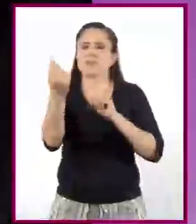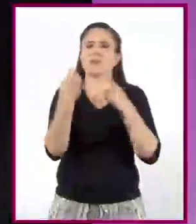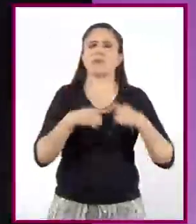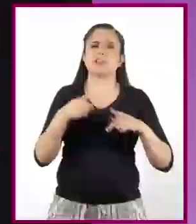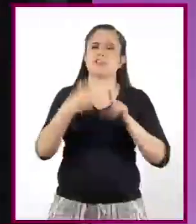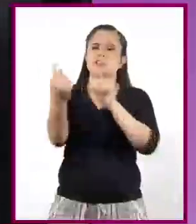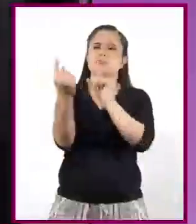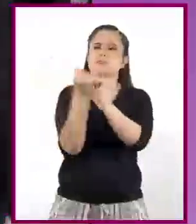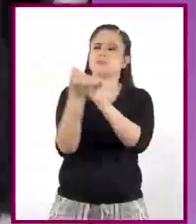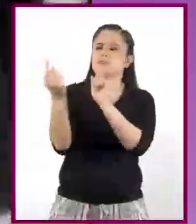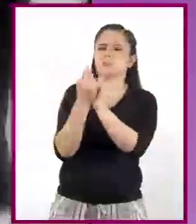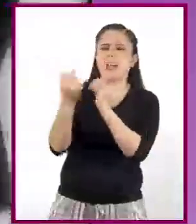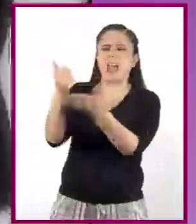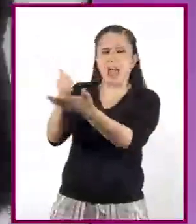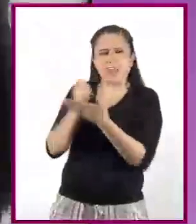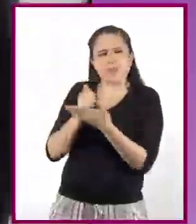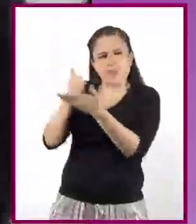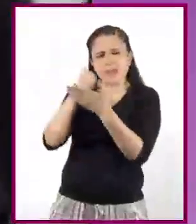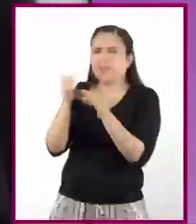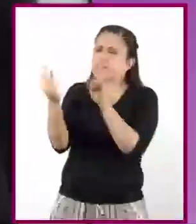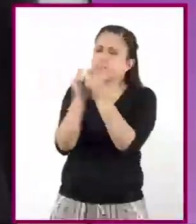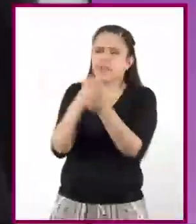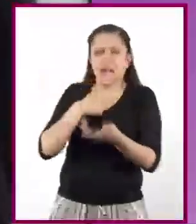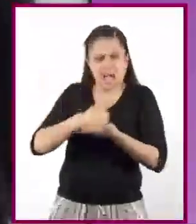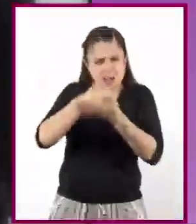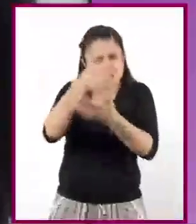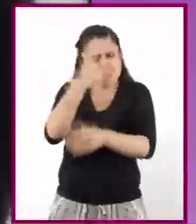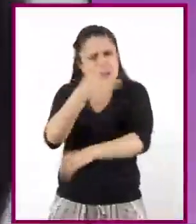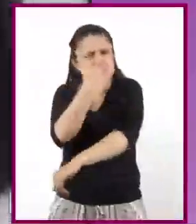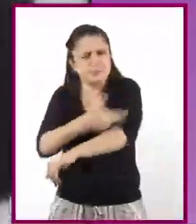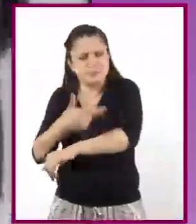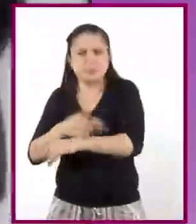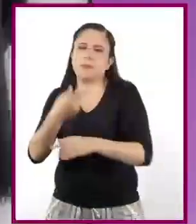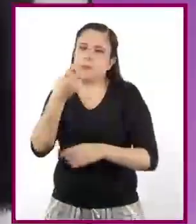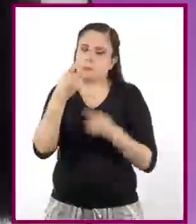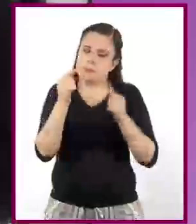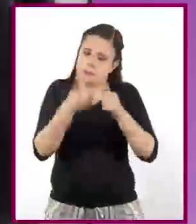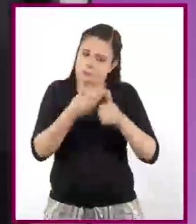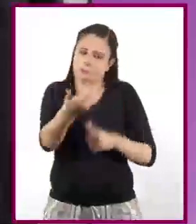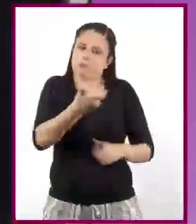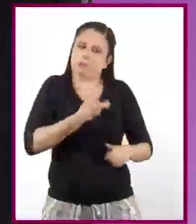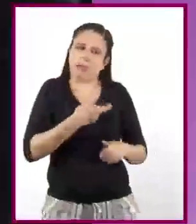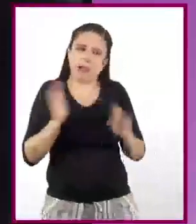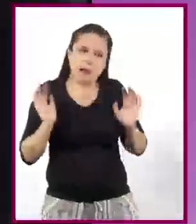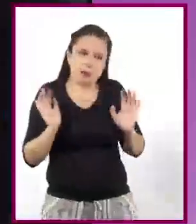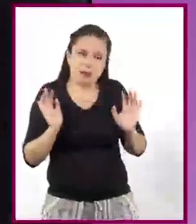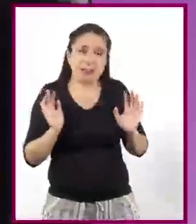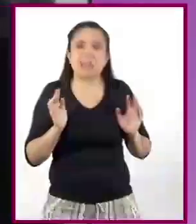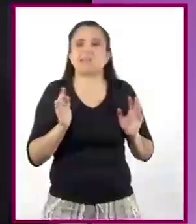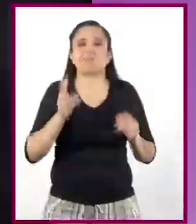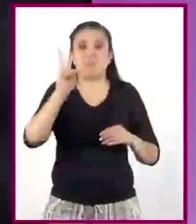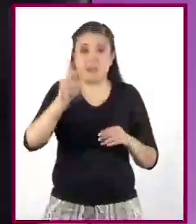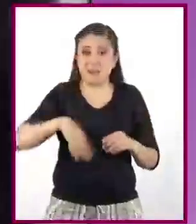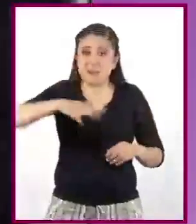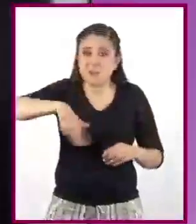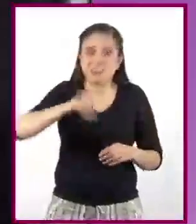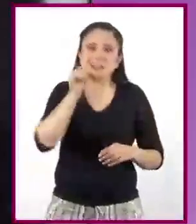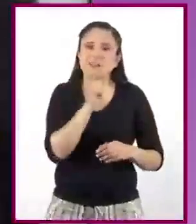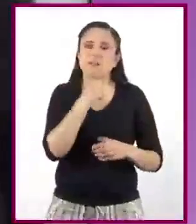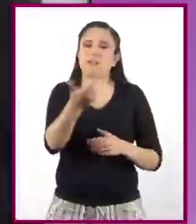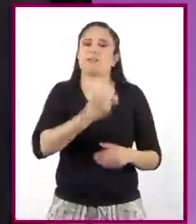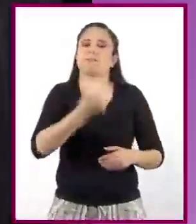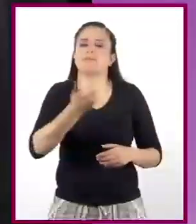personas a ofrecernos ayuda para realizar algún trámite a cambio de un pago o cuota, pero en realidad lo que buscan es obtener provecho